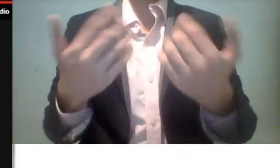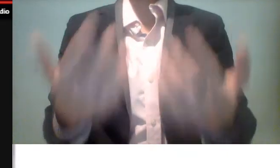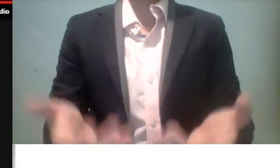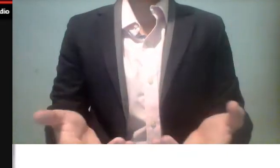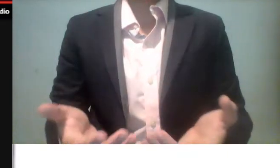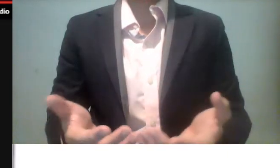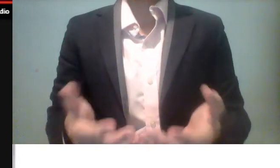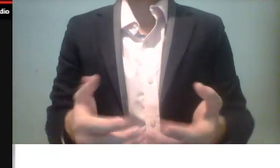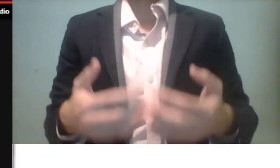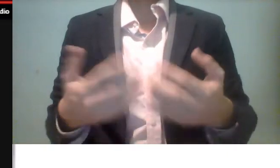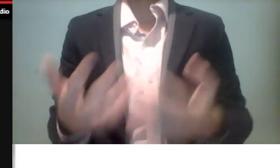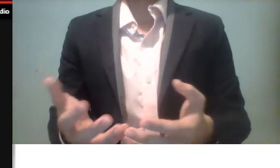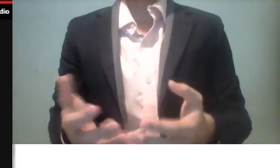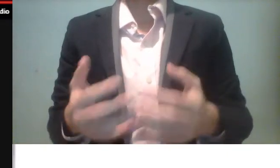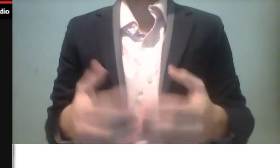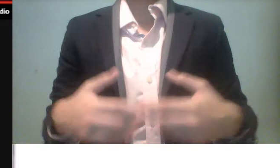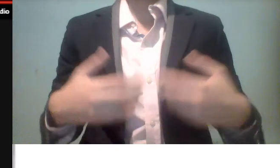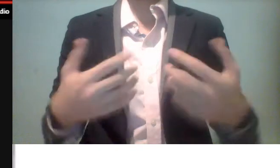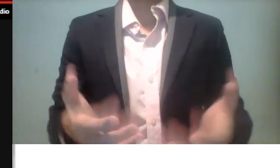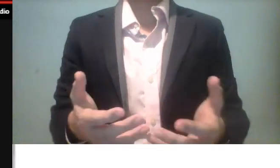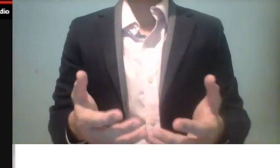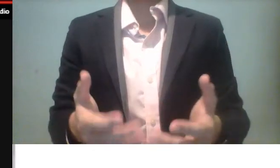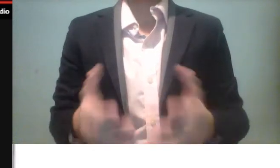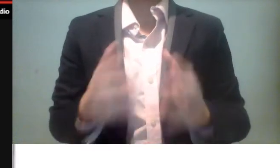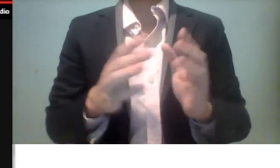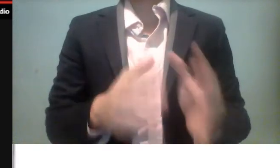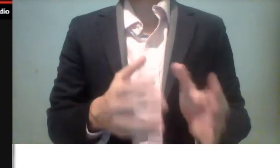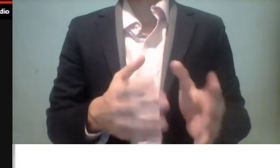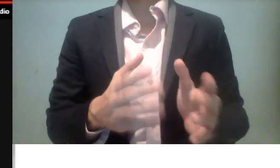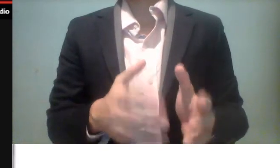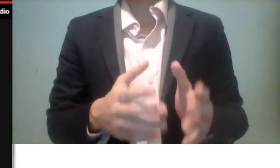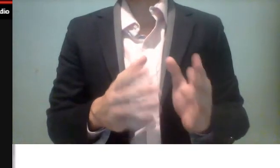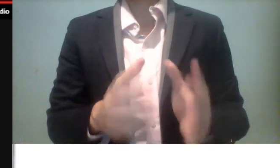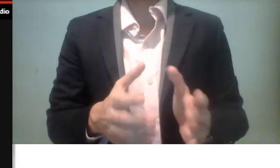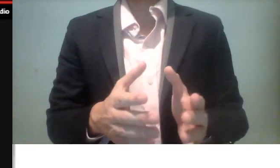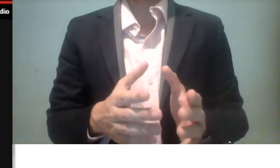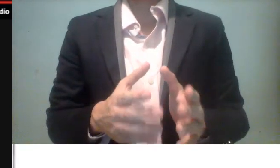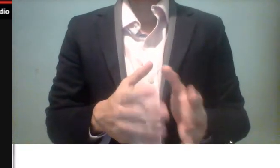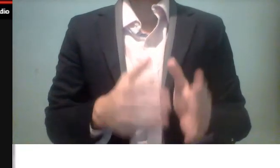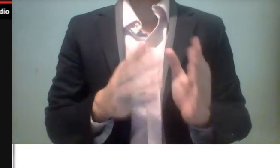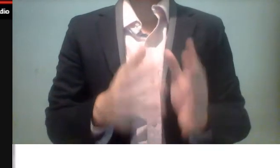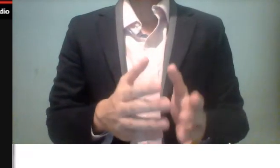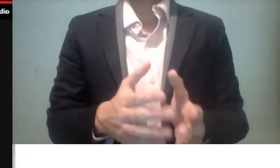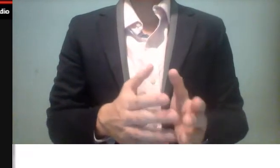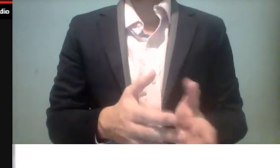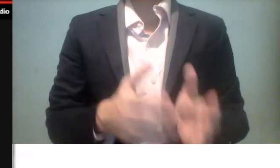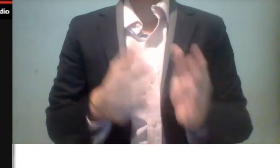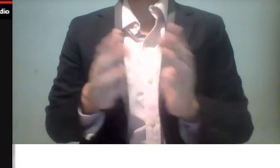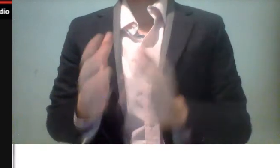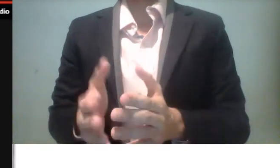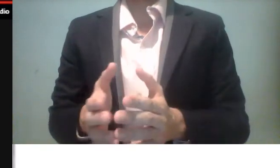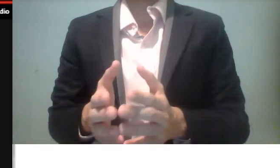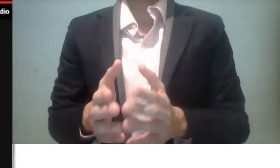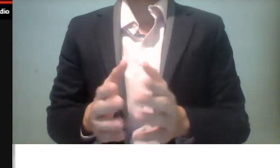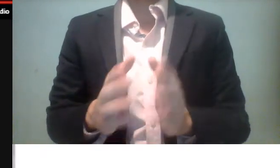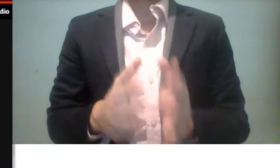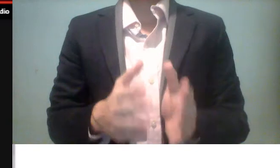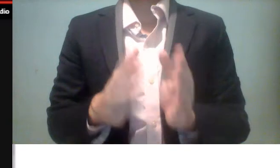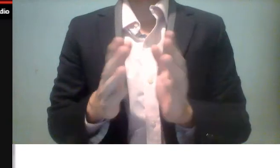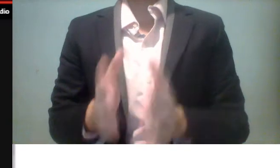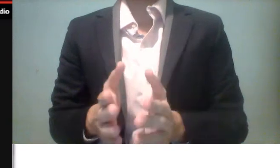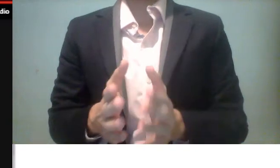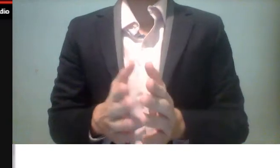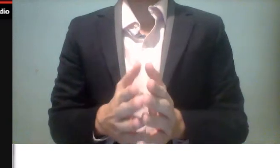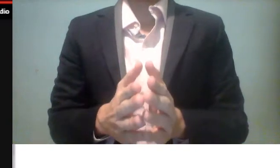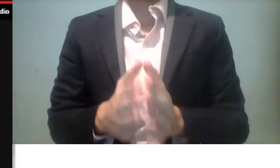luego verse beneficiados y de esa forma incrementar su riqueza. Por eso es que estamos viendo estos números que simplemente es el reflejo del